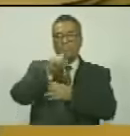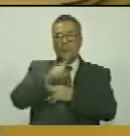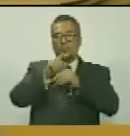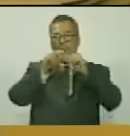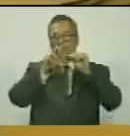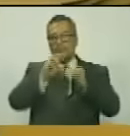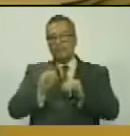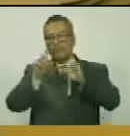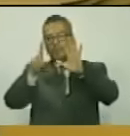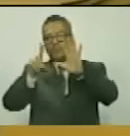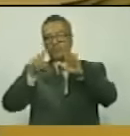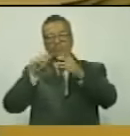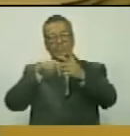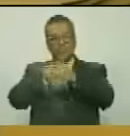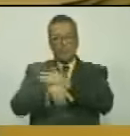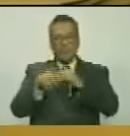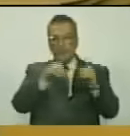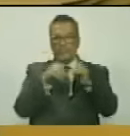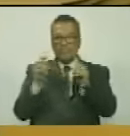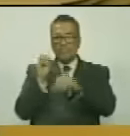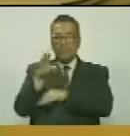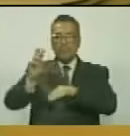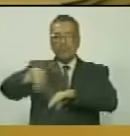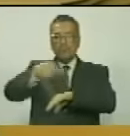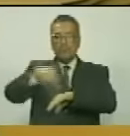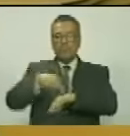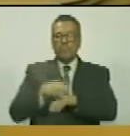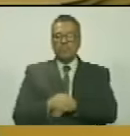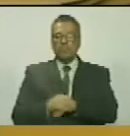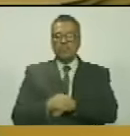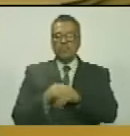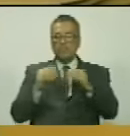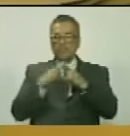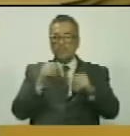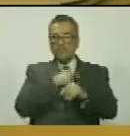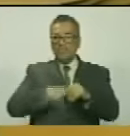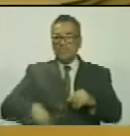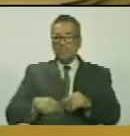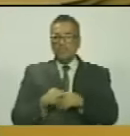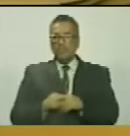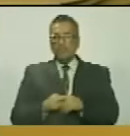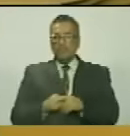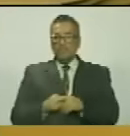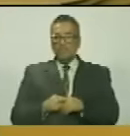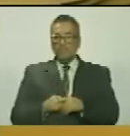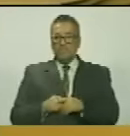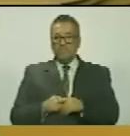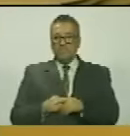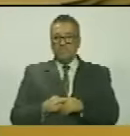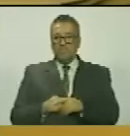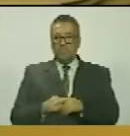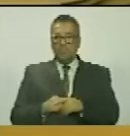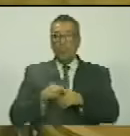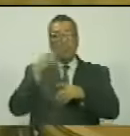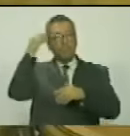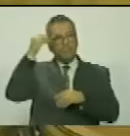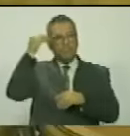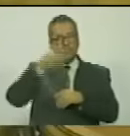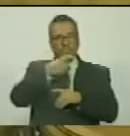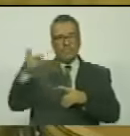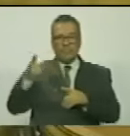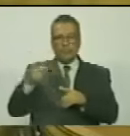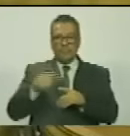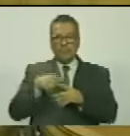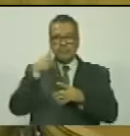106 del reglamento interior y de debates de la Asamblea Nacional. Esto, ciudadano presidente. En consideración,